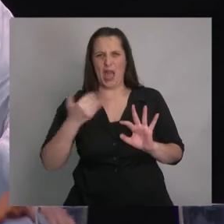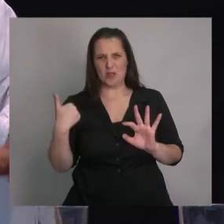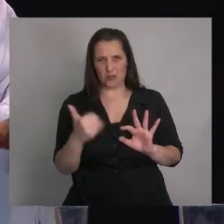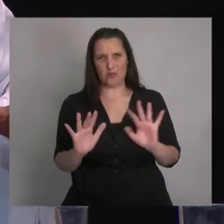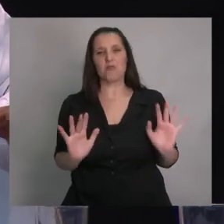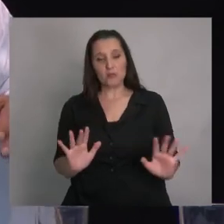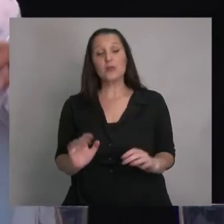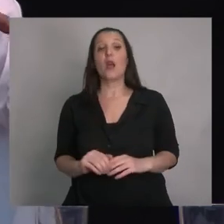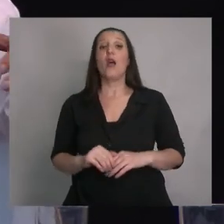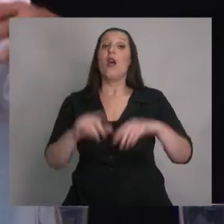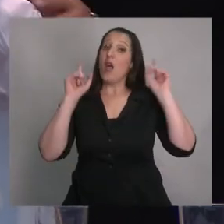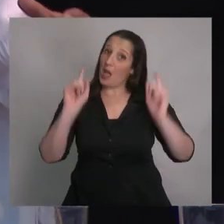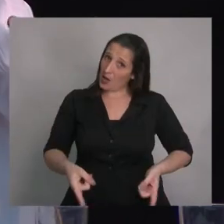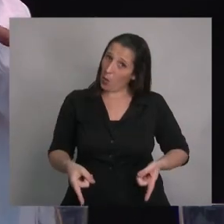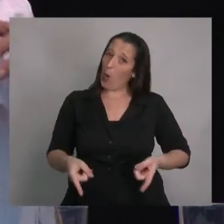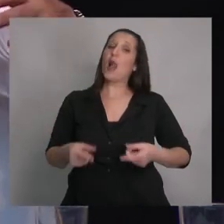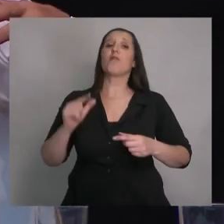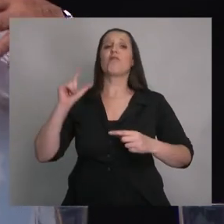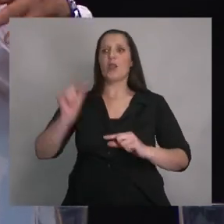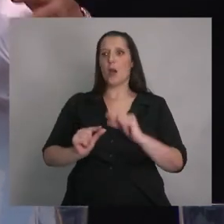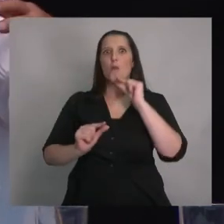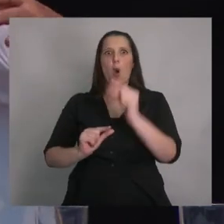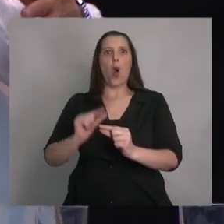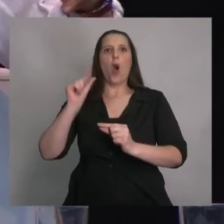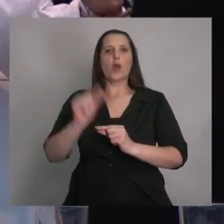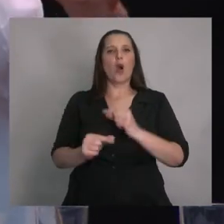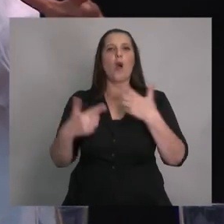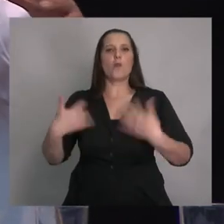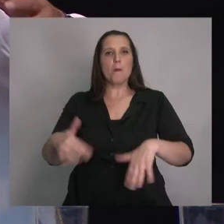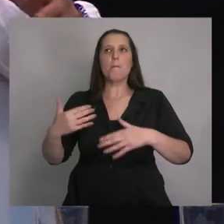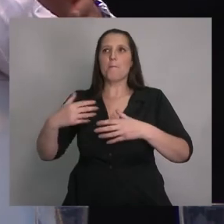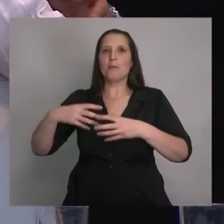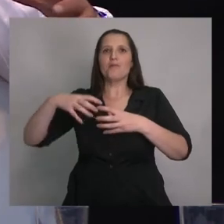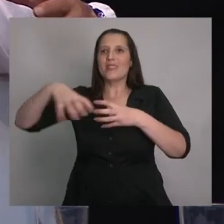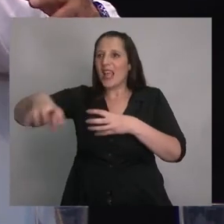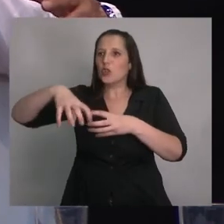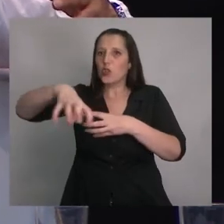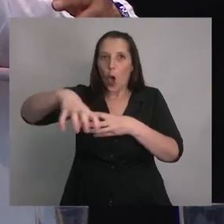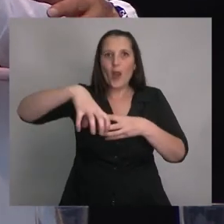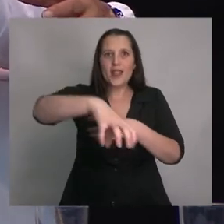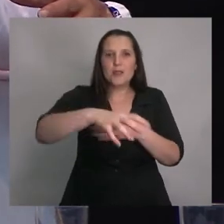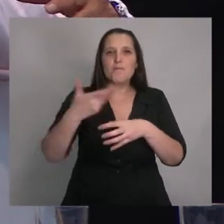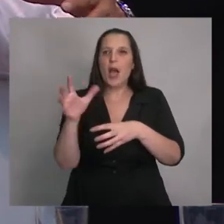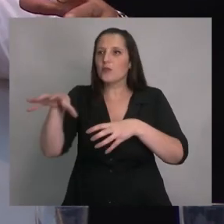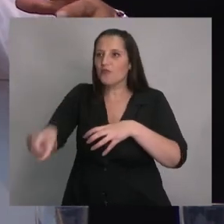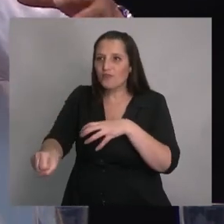eso la derecha ha ido escalando y tomándose sectores ha ido